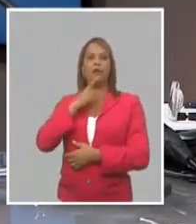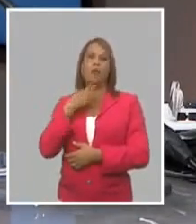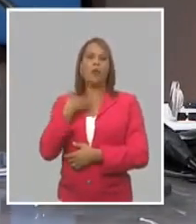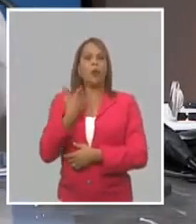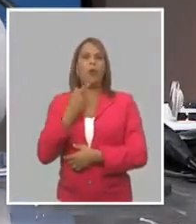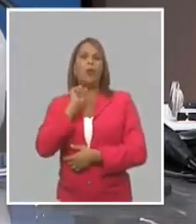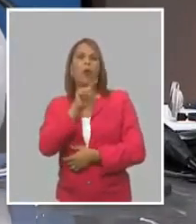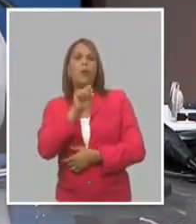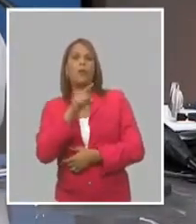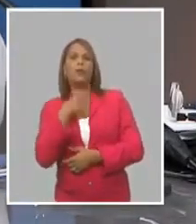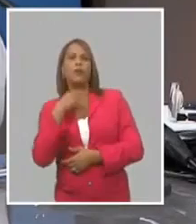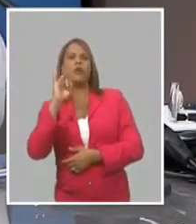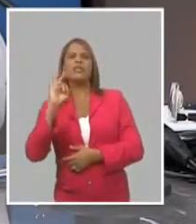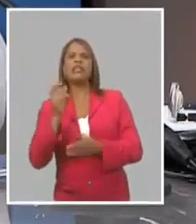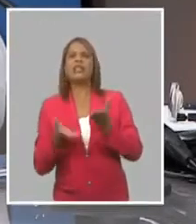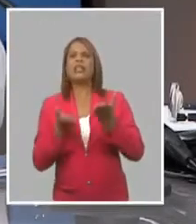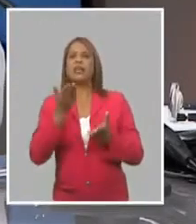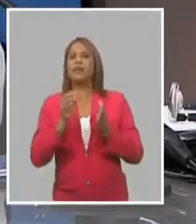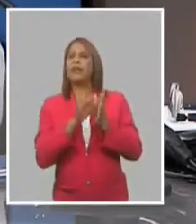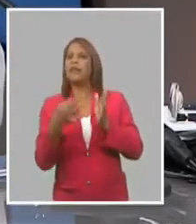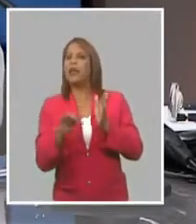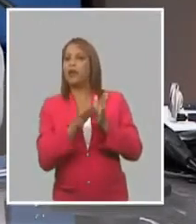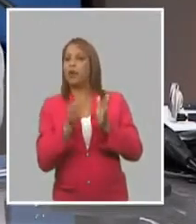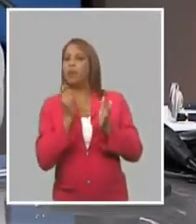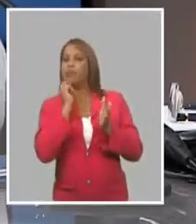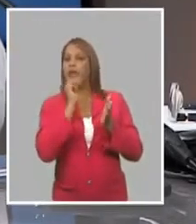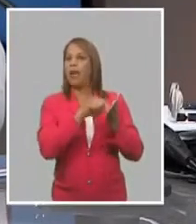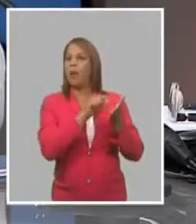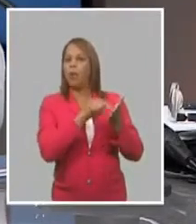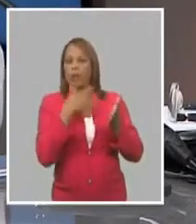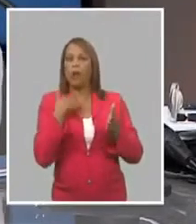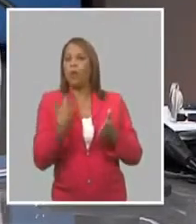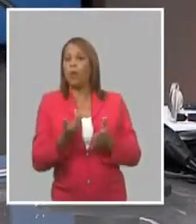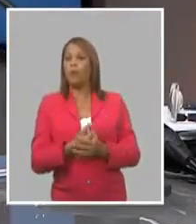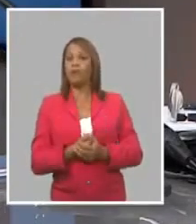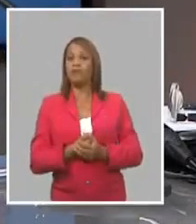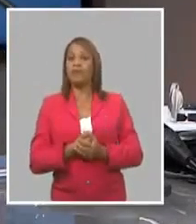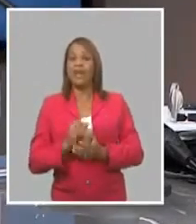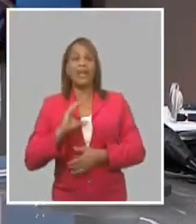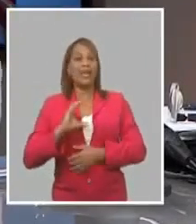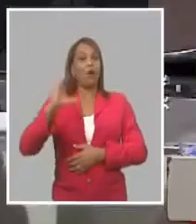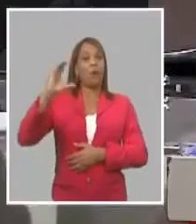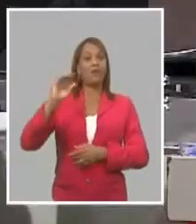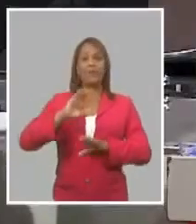mis mismas 7 libras de arroz del punto de partida? Ese es el diseño